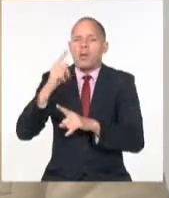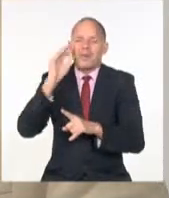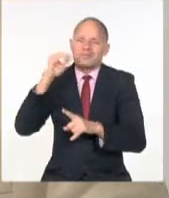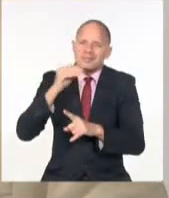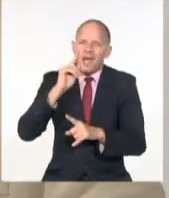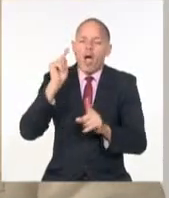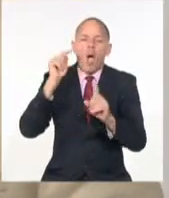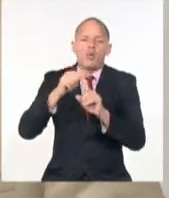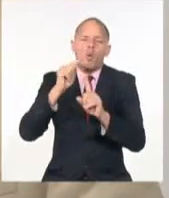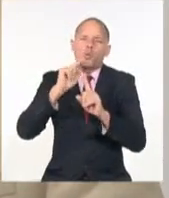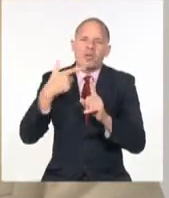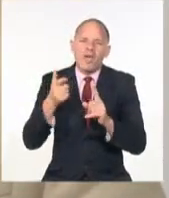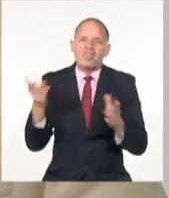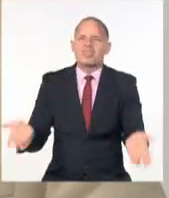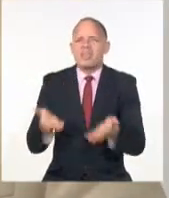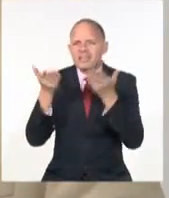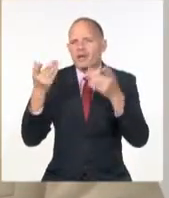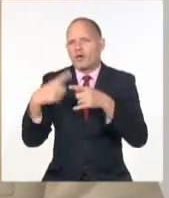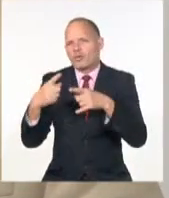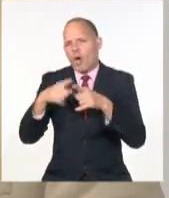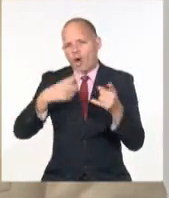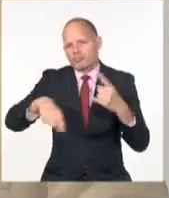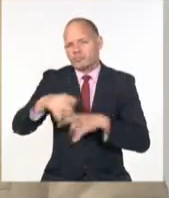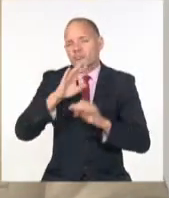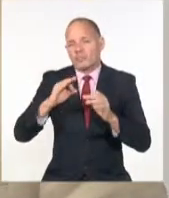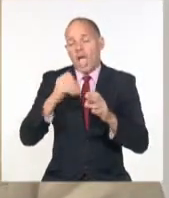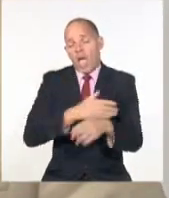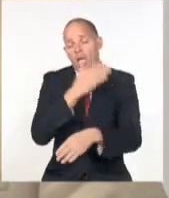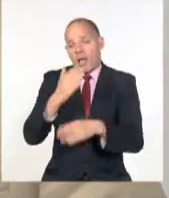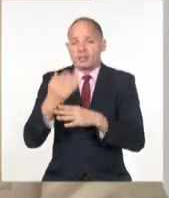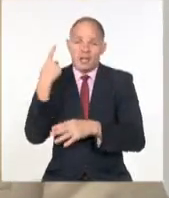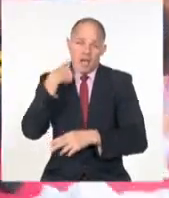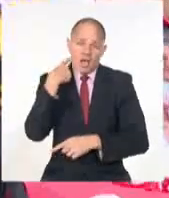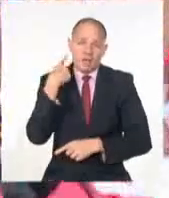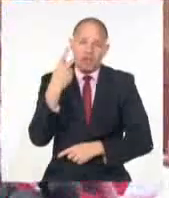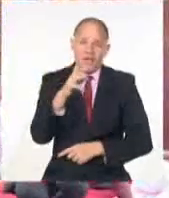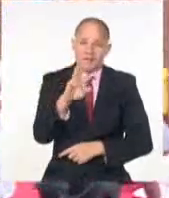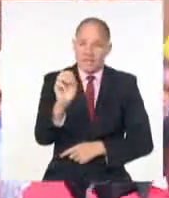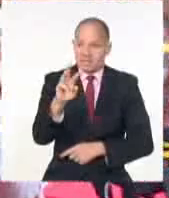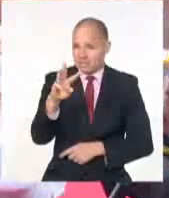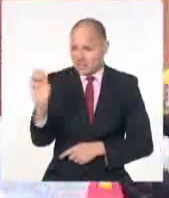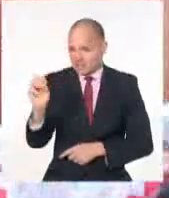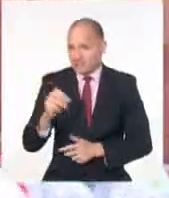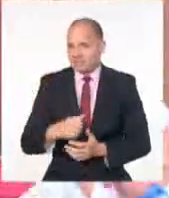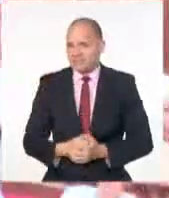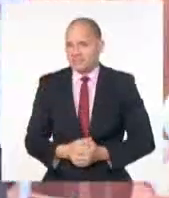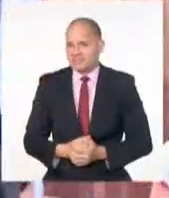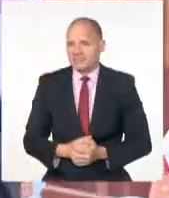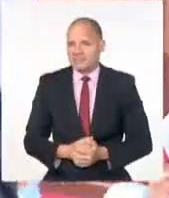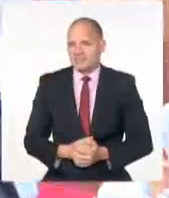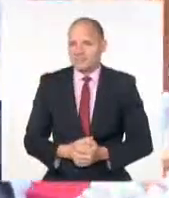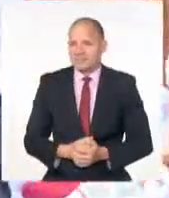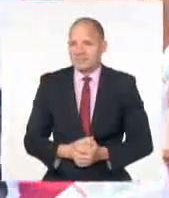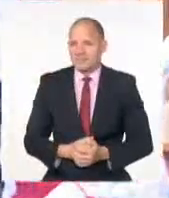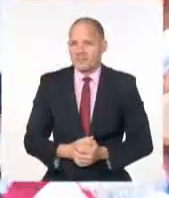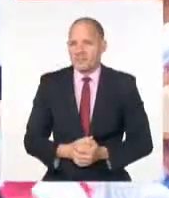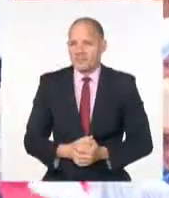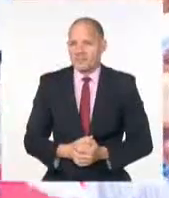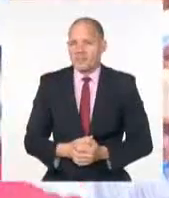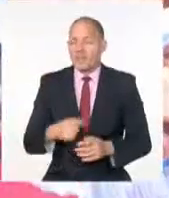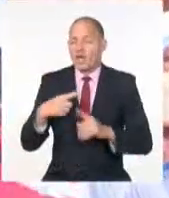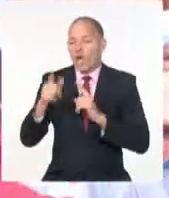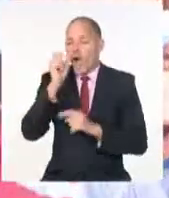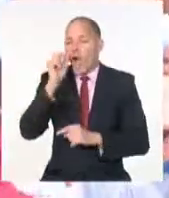y todo el trayecto que tenemos hacia el 2030 es enriquecedor. El viceministro del Agua en Ecuador,